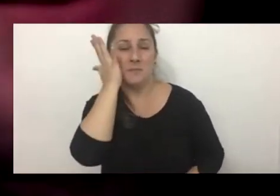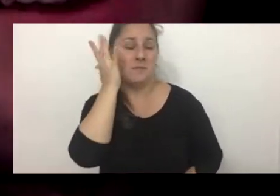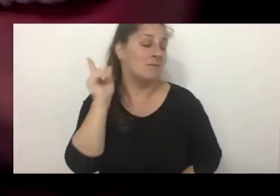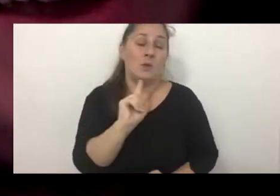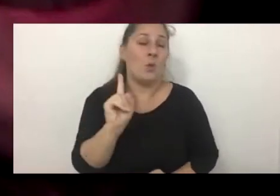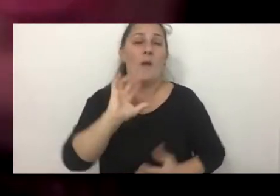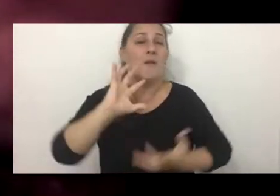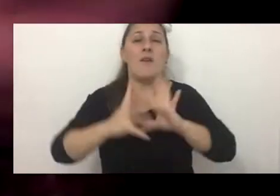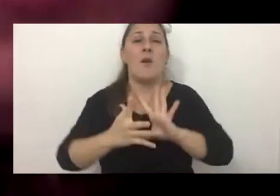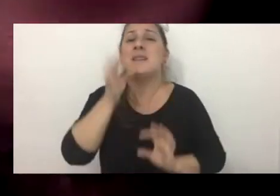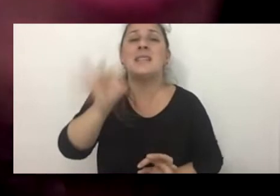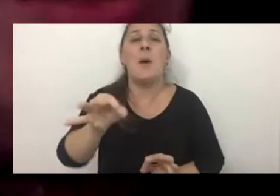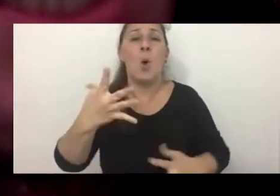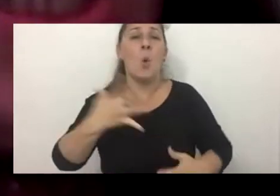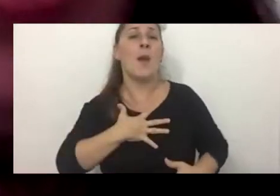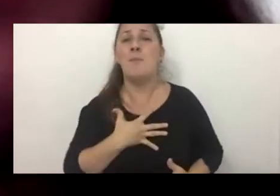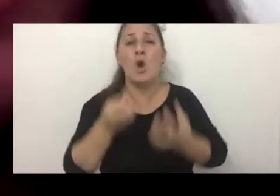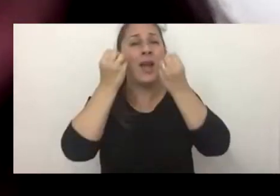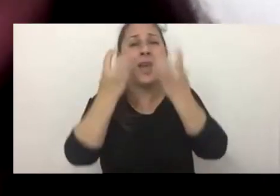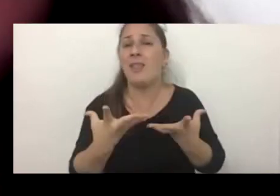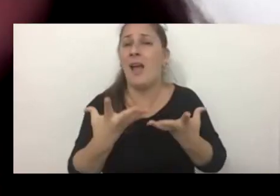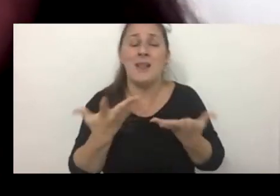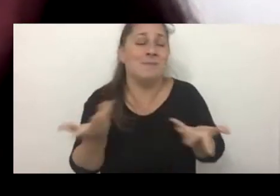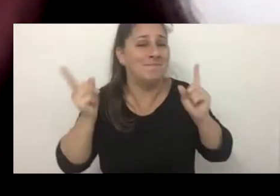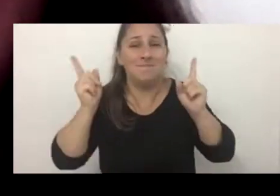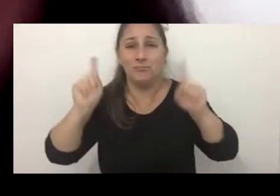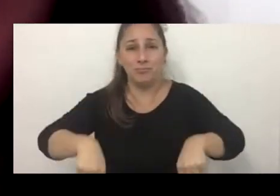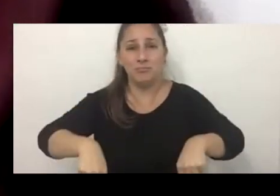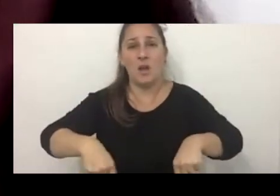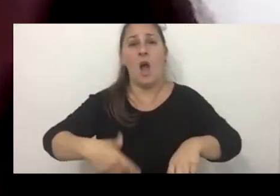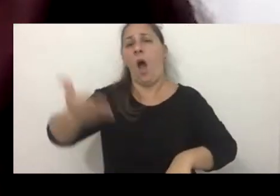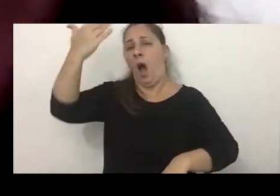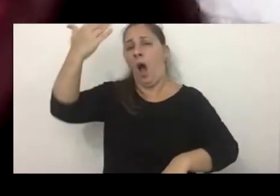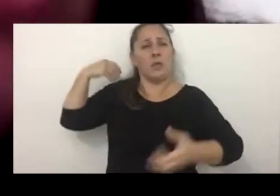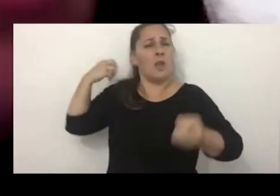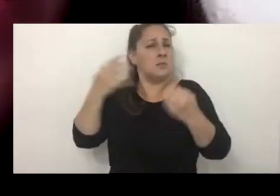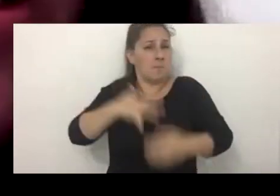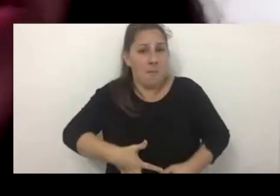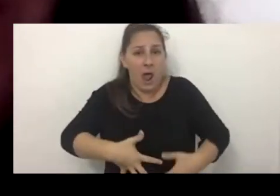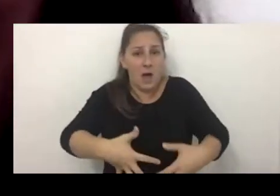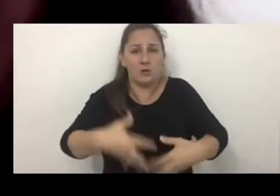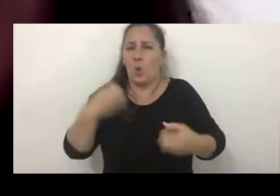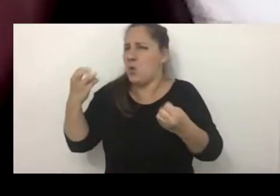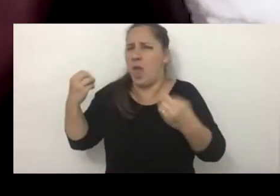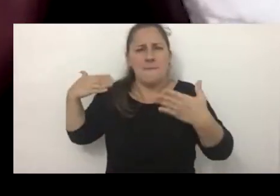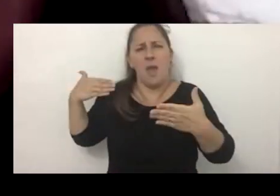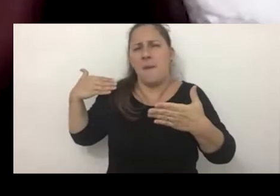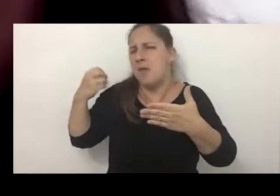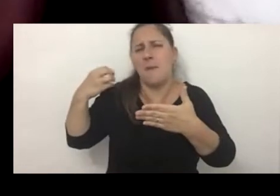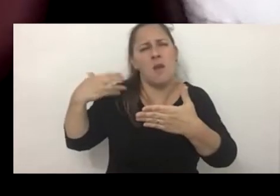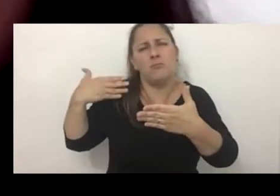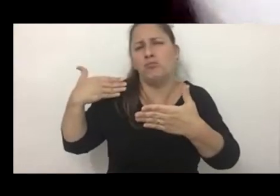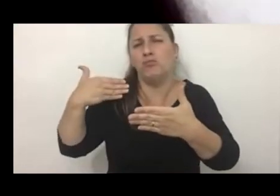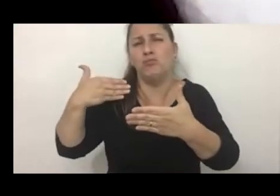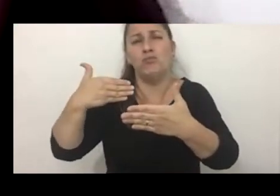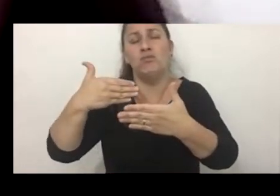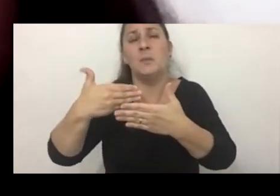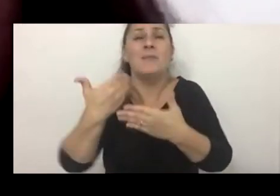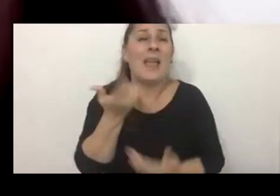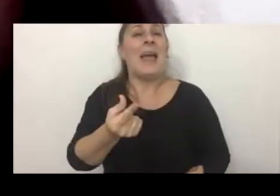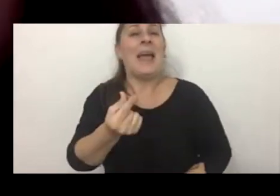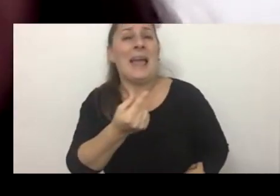que el bebé no descienda por el canal de parto, porque los músculos del periné que ayudan en ese descenso están